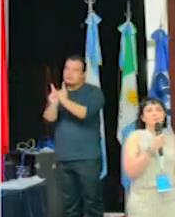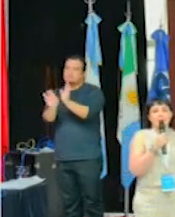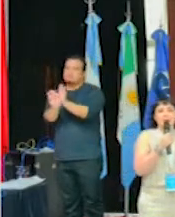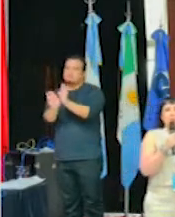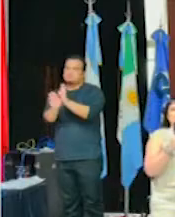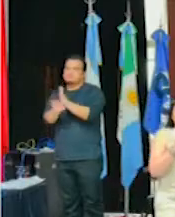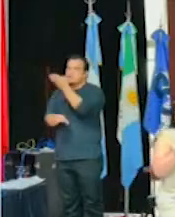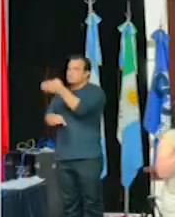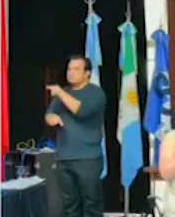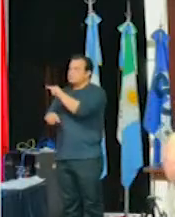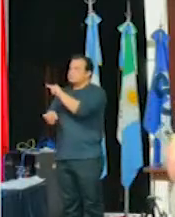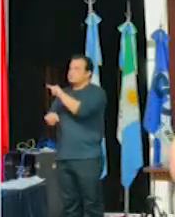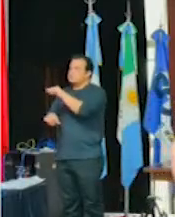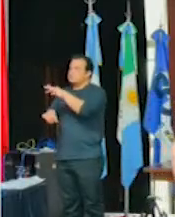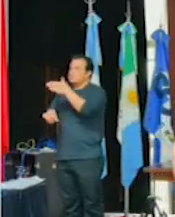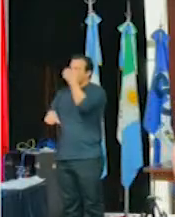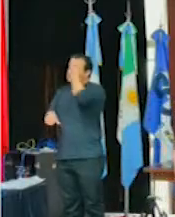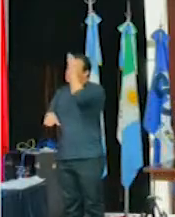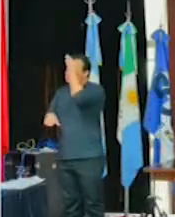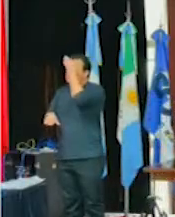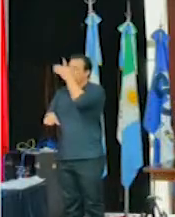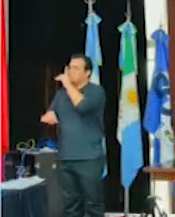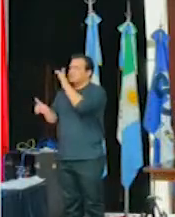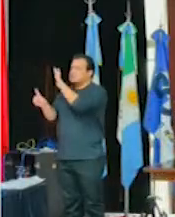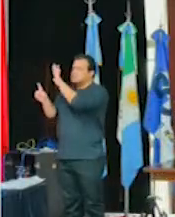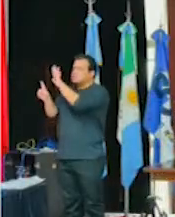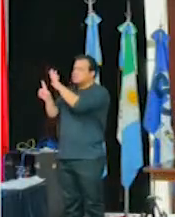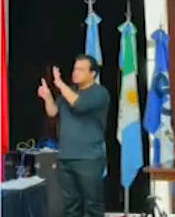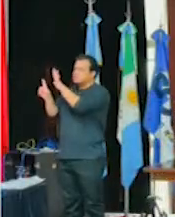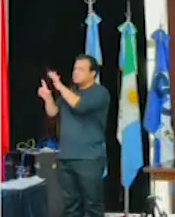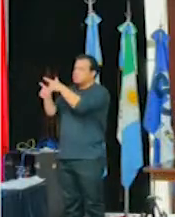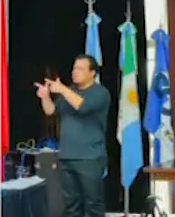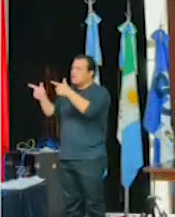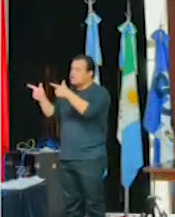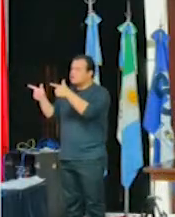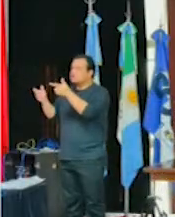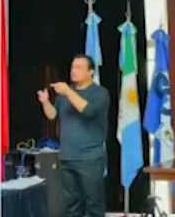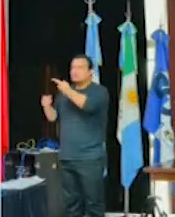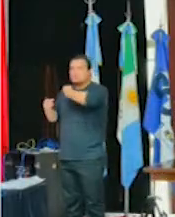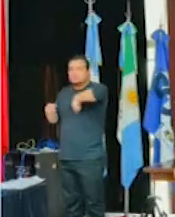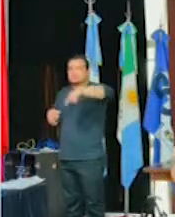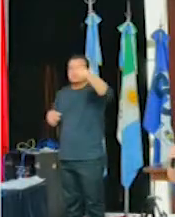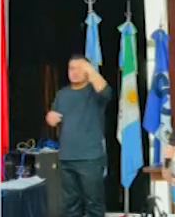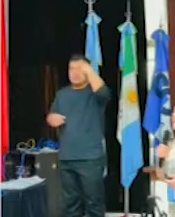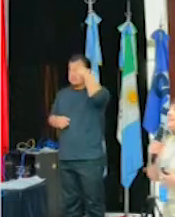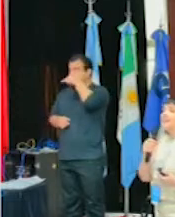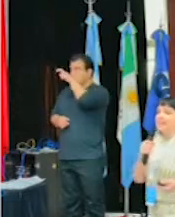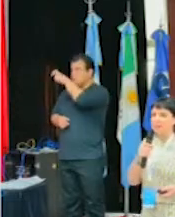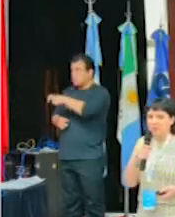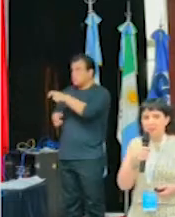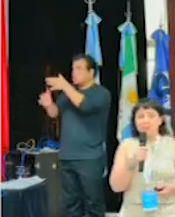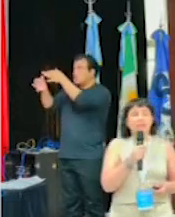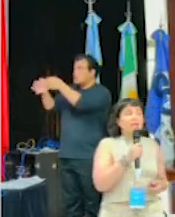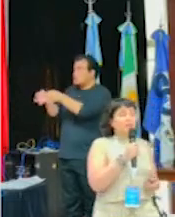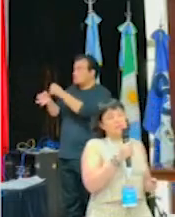el paciente, o sea, no hay una atención digna. ¿Por qué? Porque no tenemos en cuenta la dignidad de la persona. ¿Y qué es ser